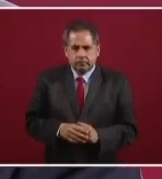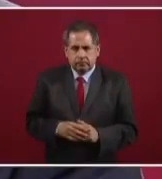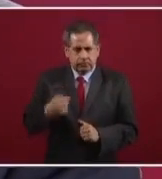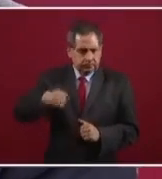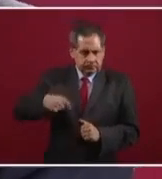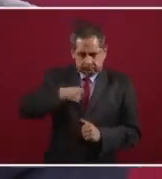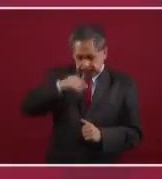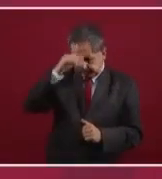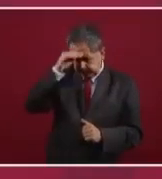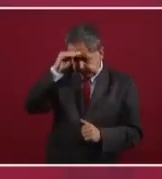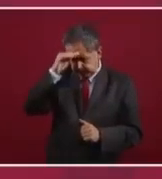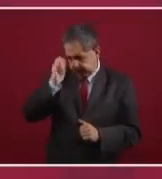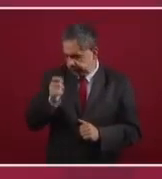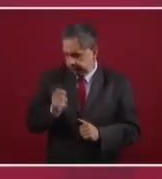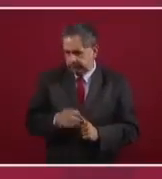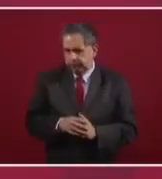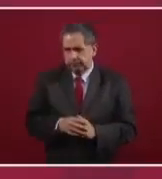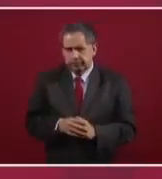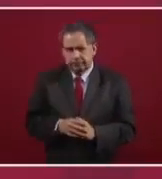consideremos